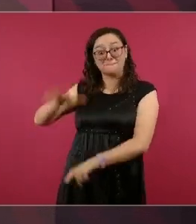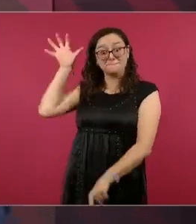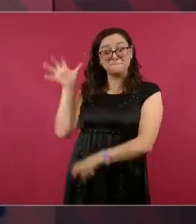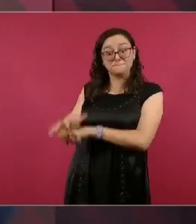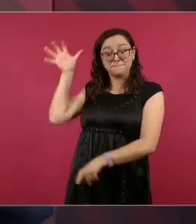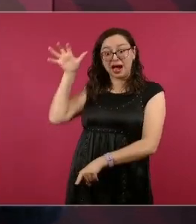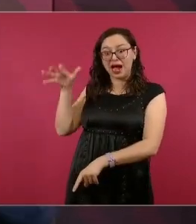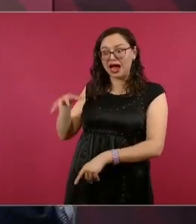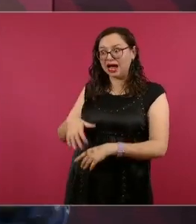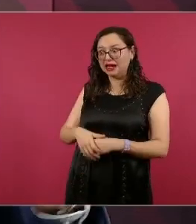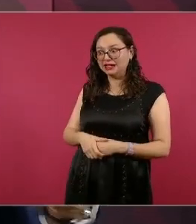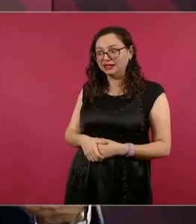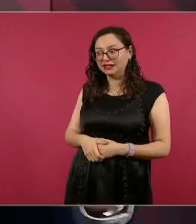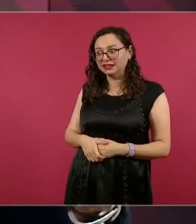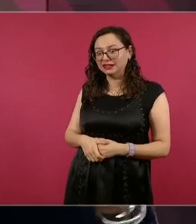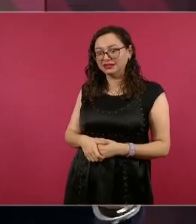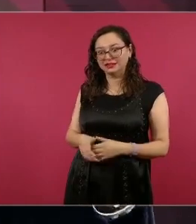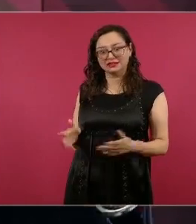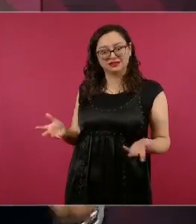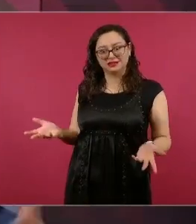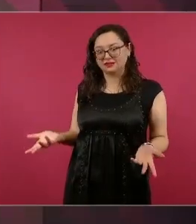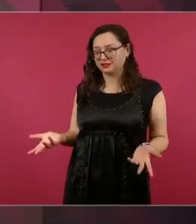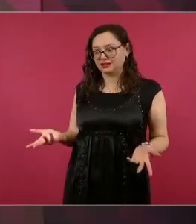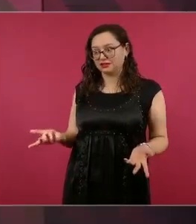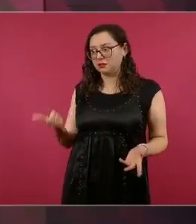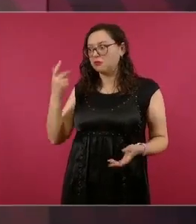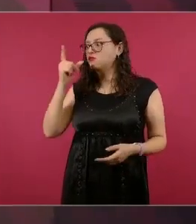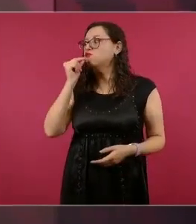Y esto no es un asunto de policías,